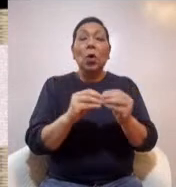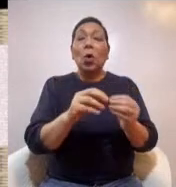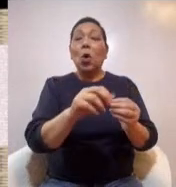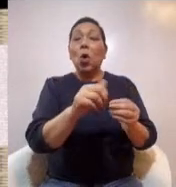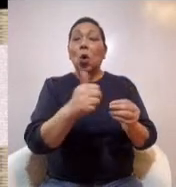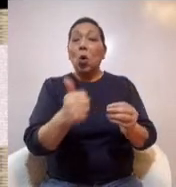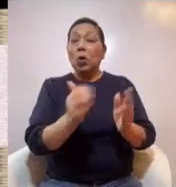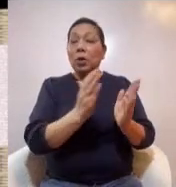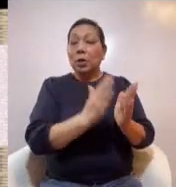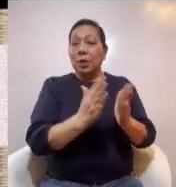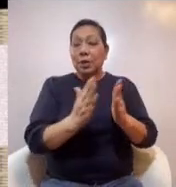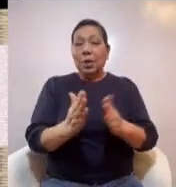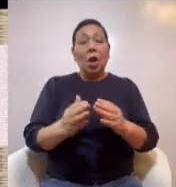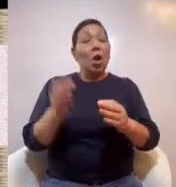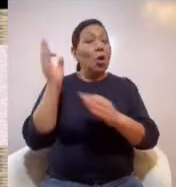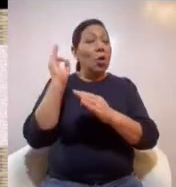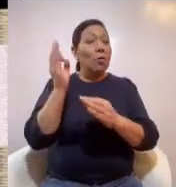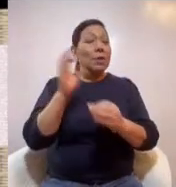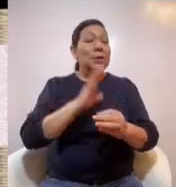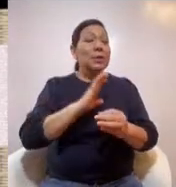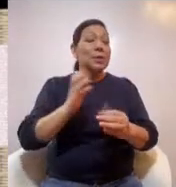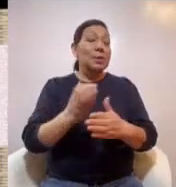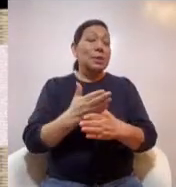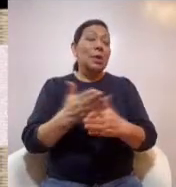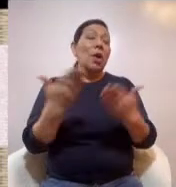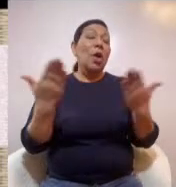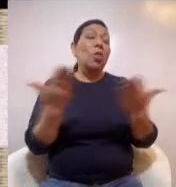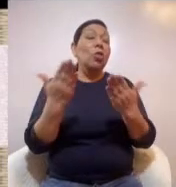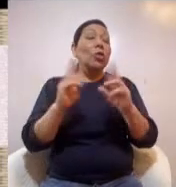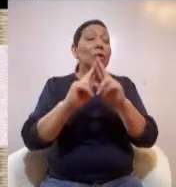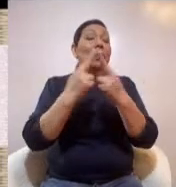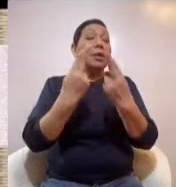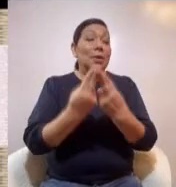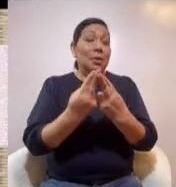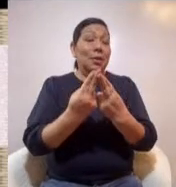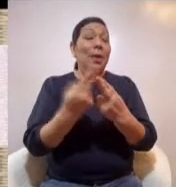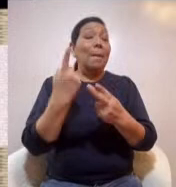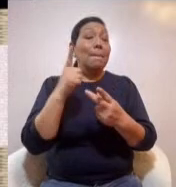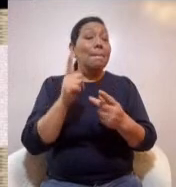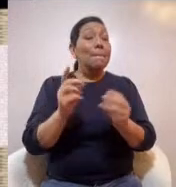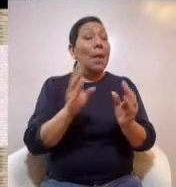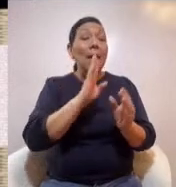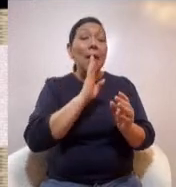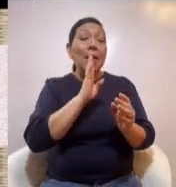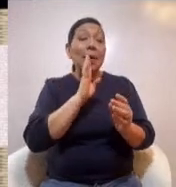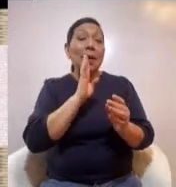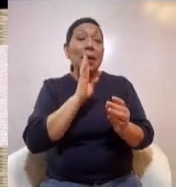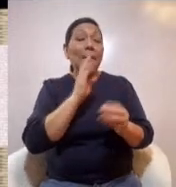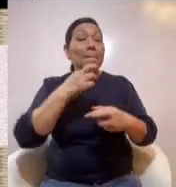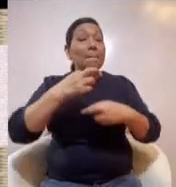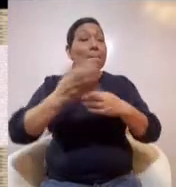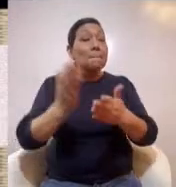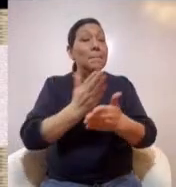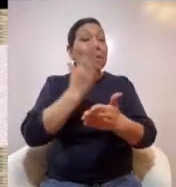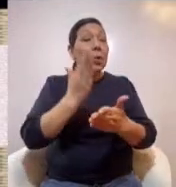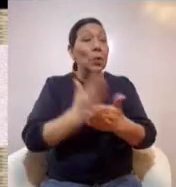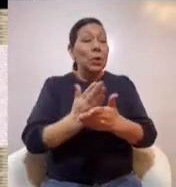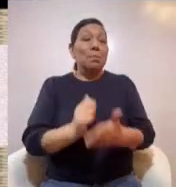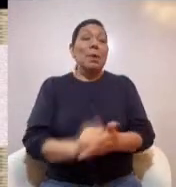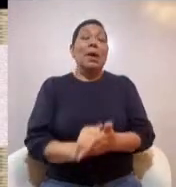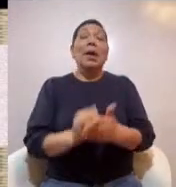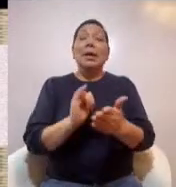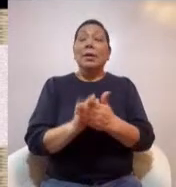CEBI, y otro organismo que es la Conferencia de los Estados Parte, donde se reúnen las autoridades a hablar de los